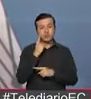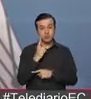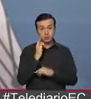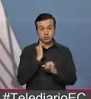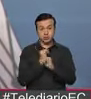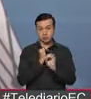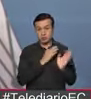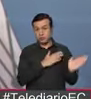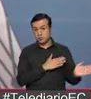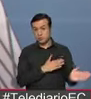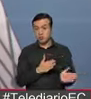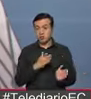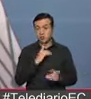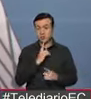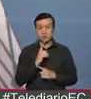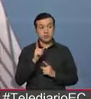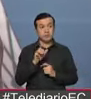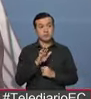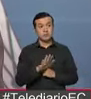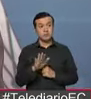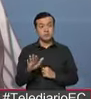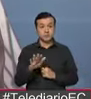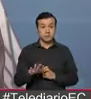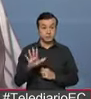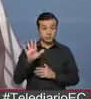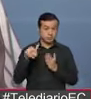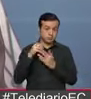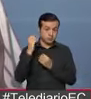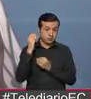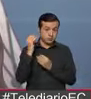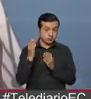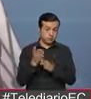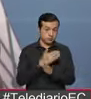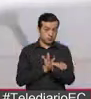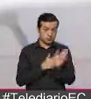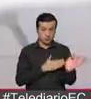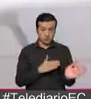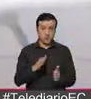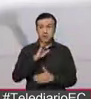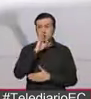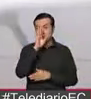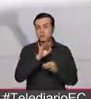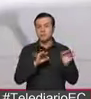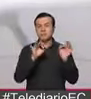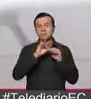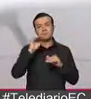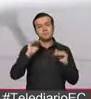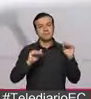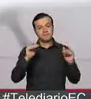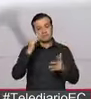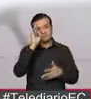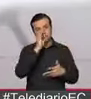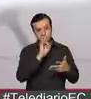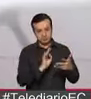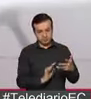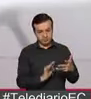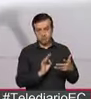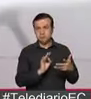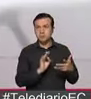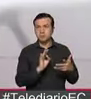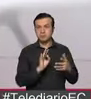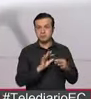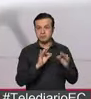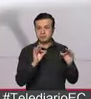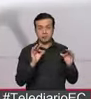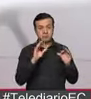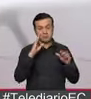institución es lo suficiente para poder empatar con todo lo que ha mencionado explicado anteriormente siempre debe haber equilibrio entre lo presupuestario y lo delicado de la misión